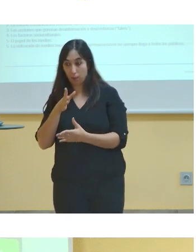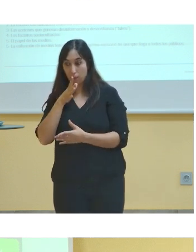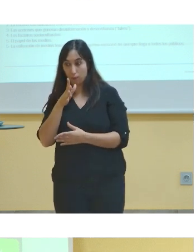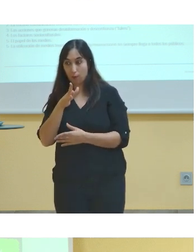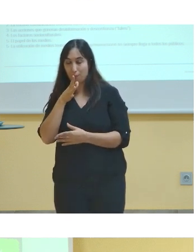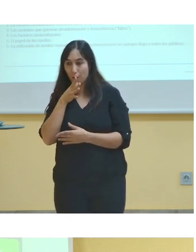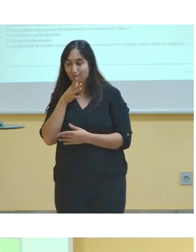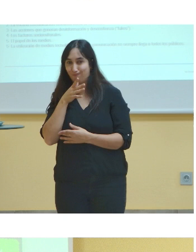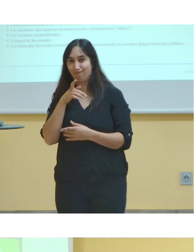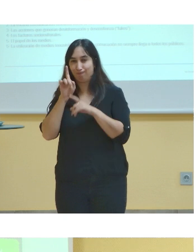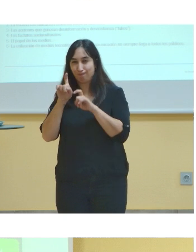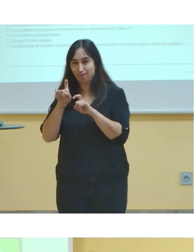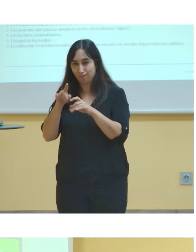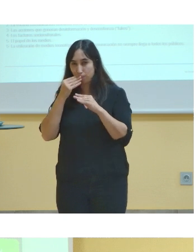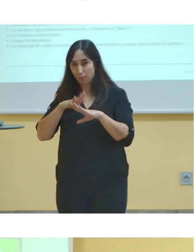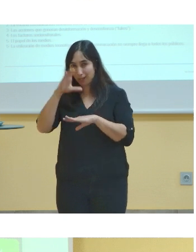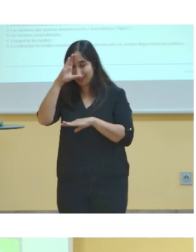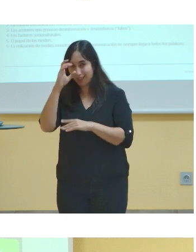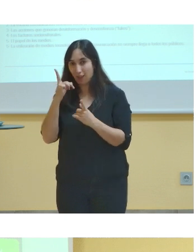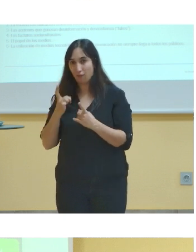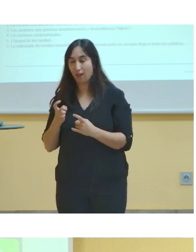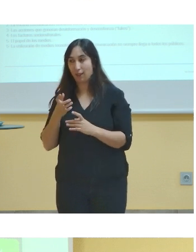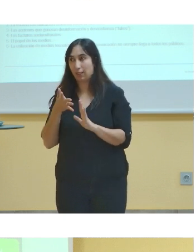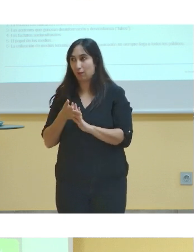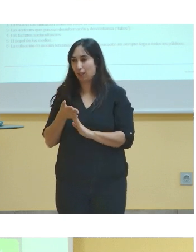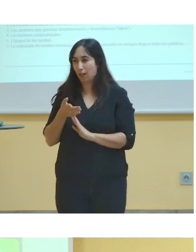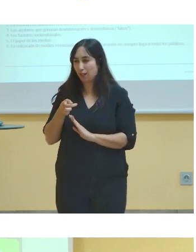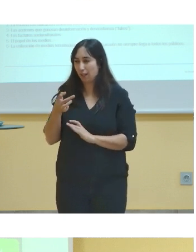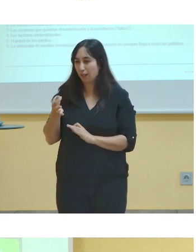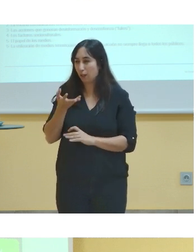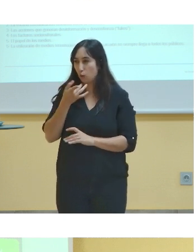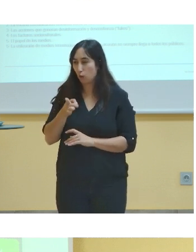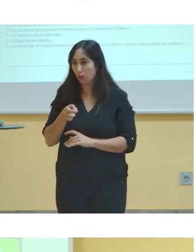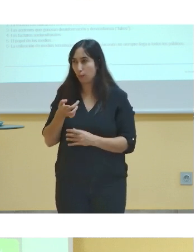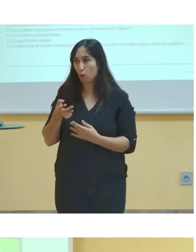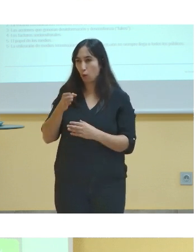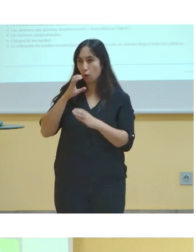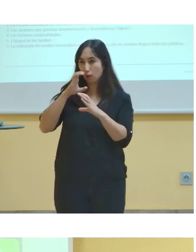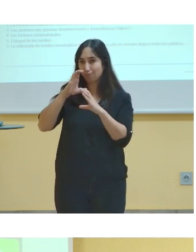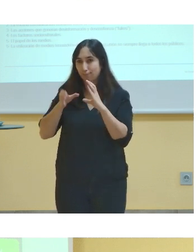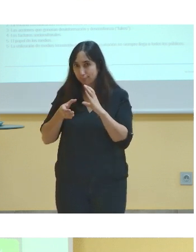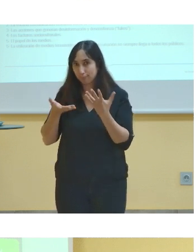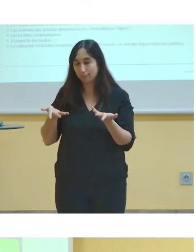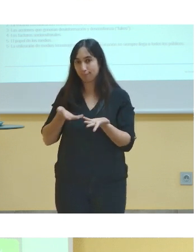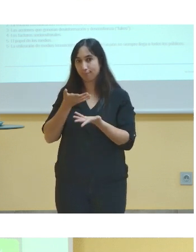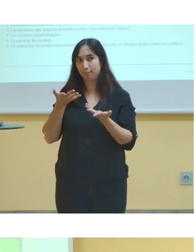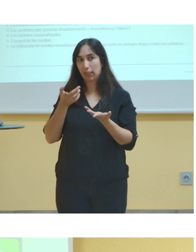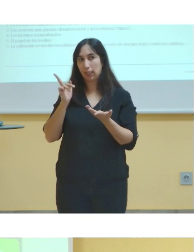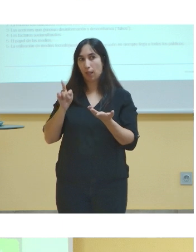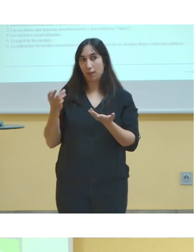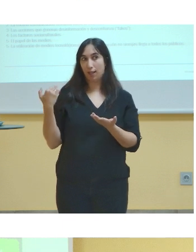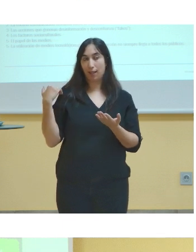falta alfabetización científica, es decir, no conocemos de lo que se está hablando. Hay escasa comunicación, esa interacción entre lo que